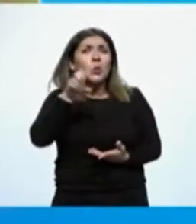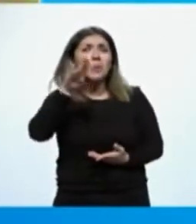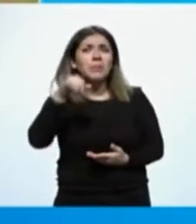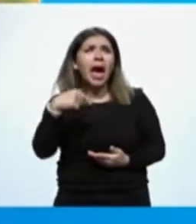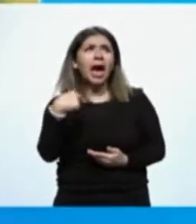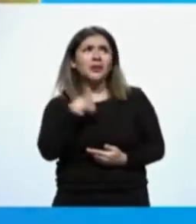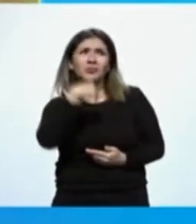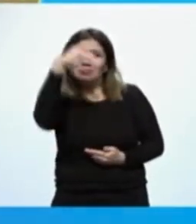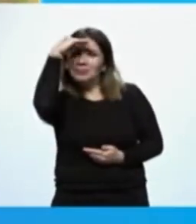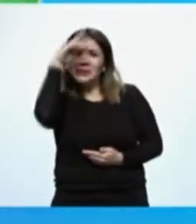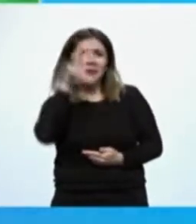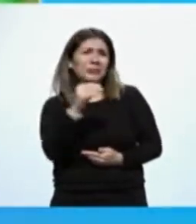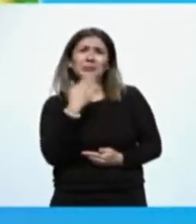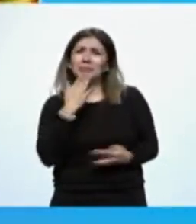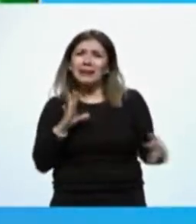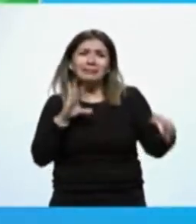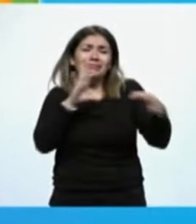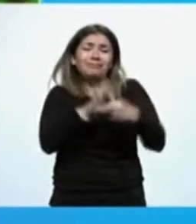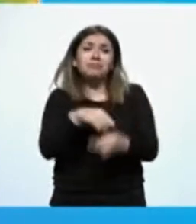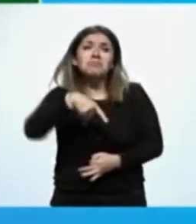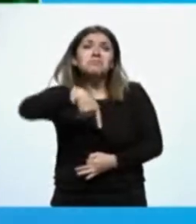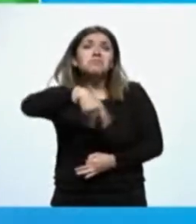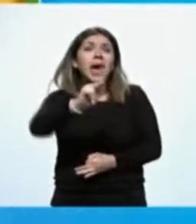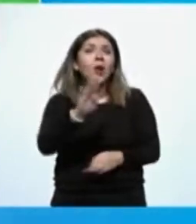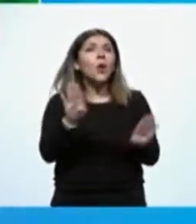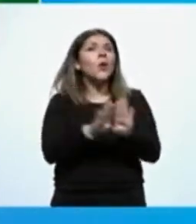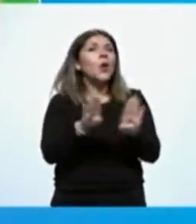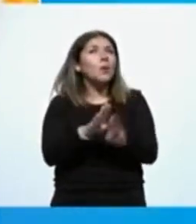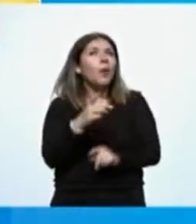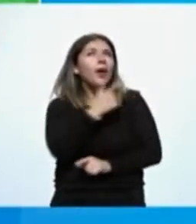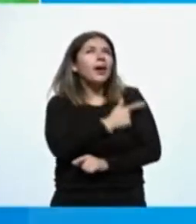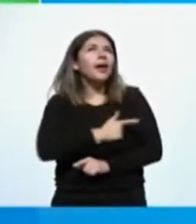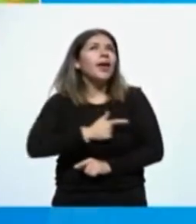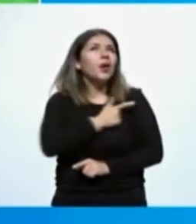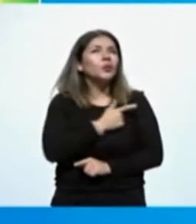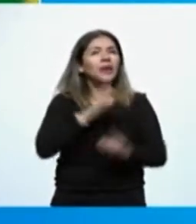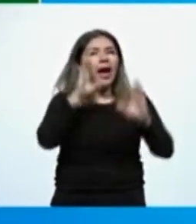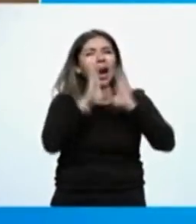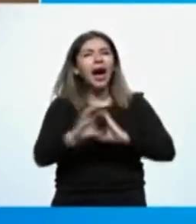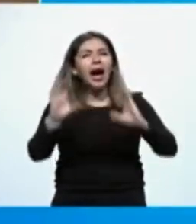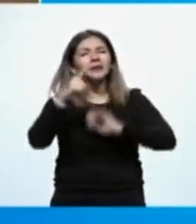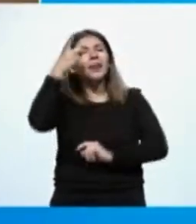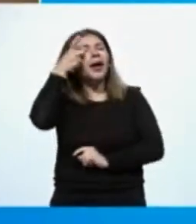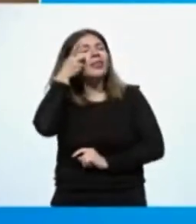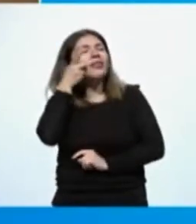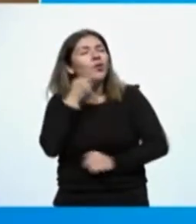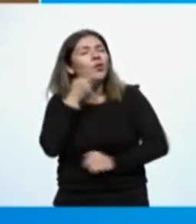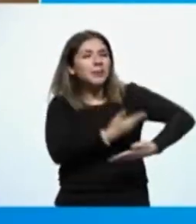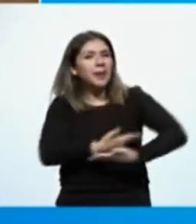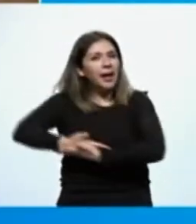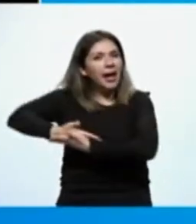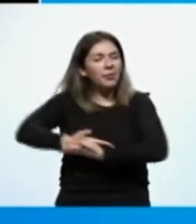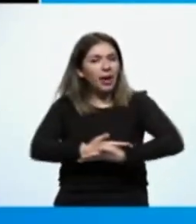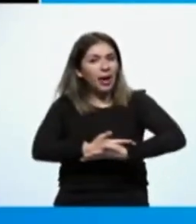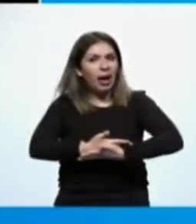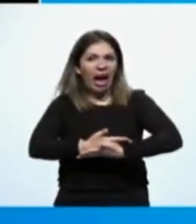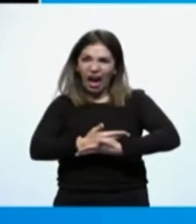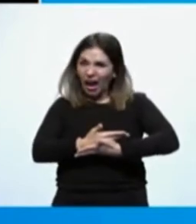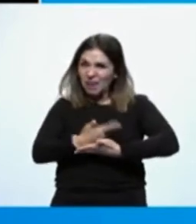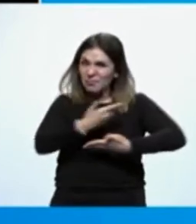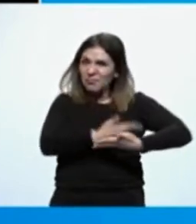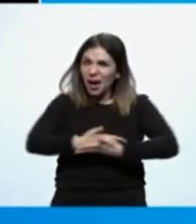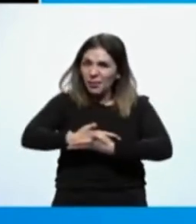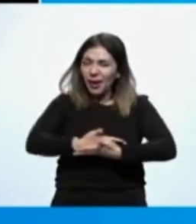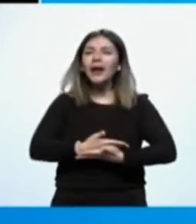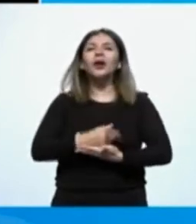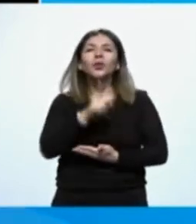fue un poco inoportuna, pero nadie puede resistirse a una canción de cuna. ¿Una canción de cuna?